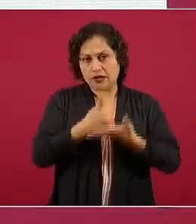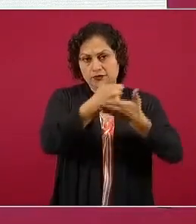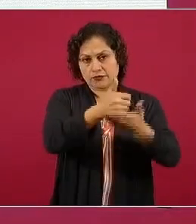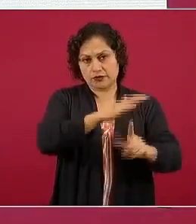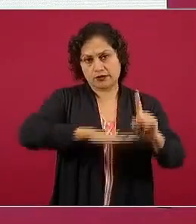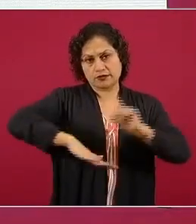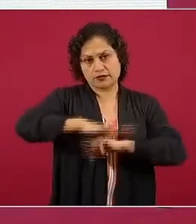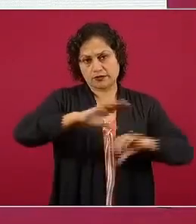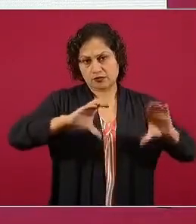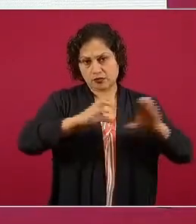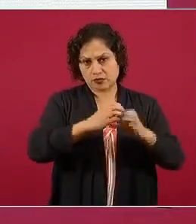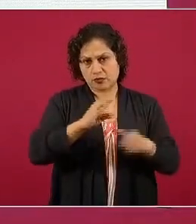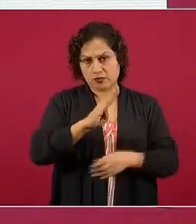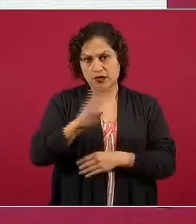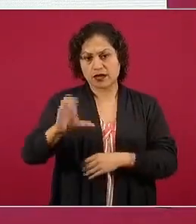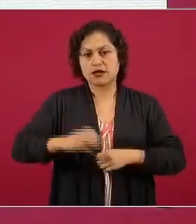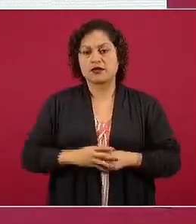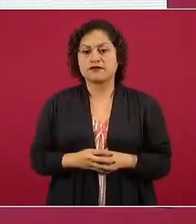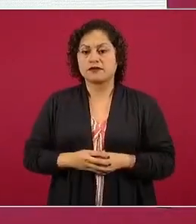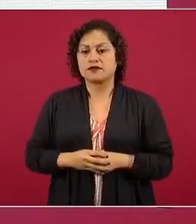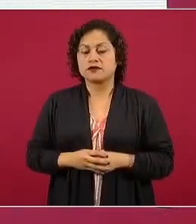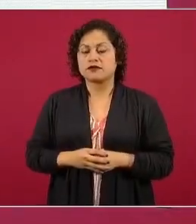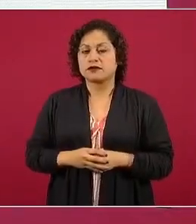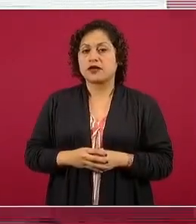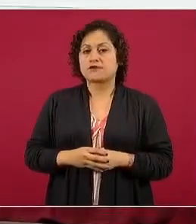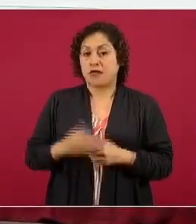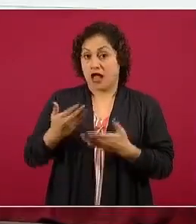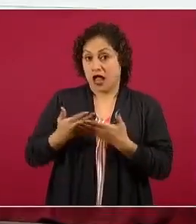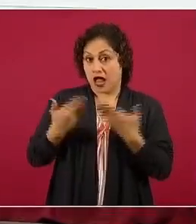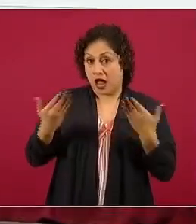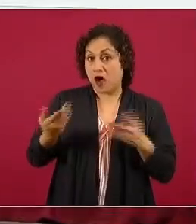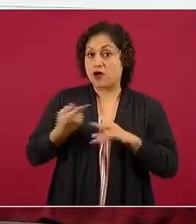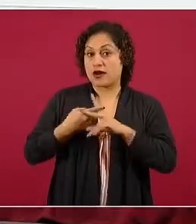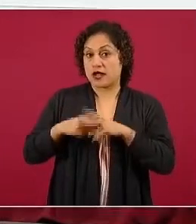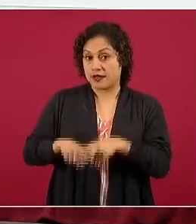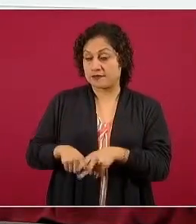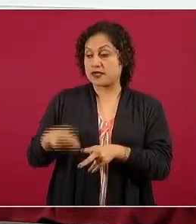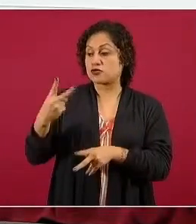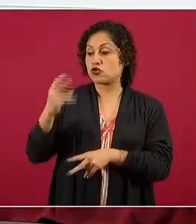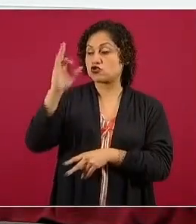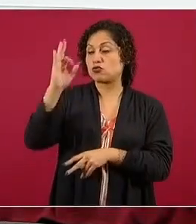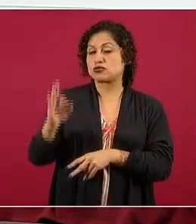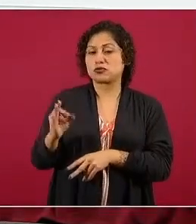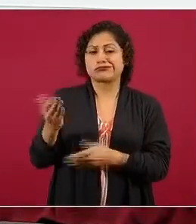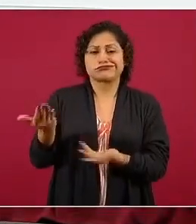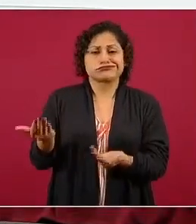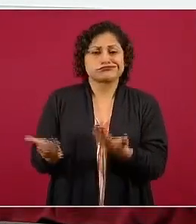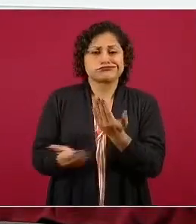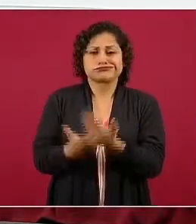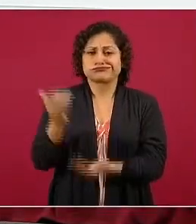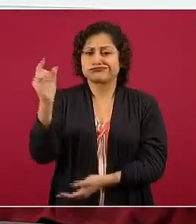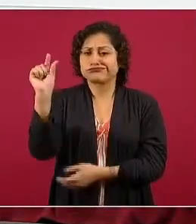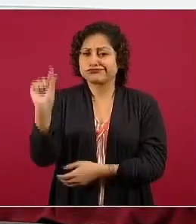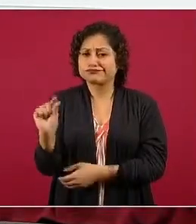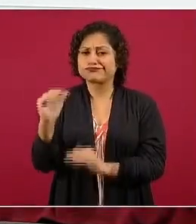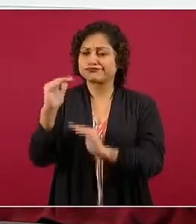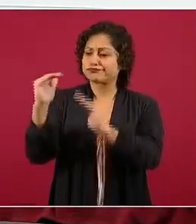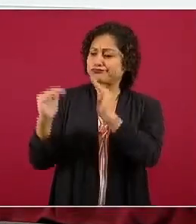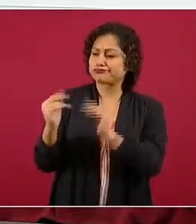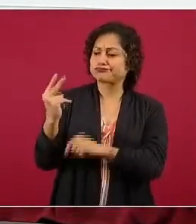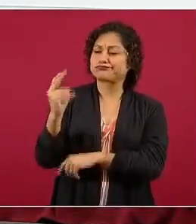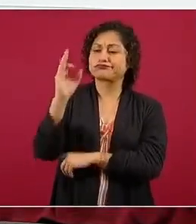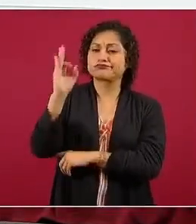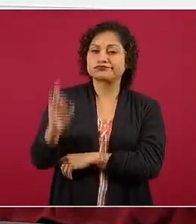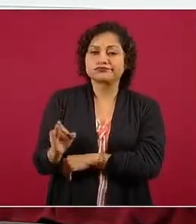comunidad. Abre con un descenso del menos 2%, pero este sí es un descenso tan pequeño que es muy probable que al final de la semana